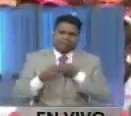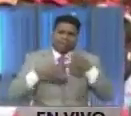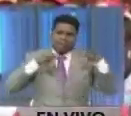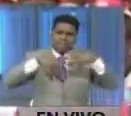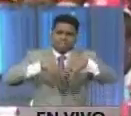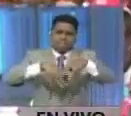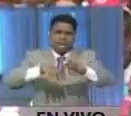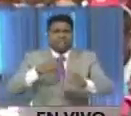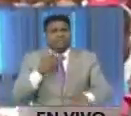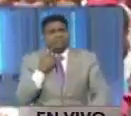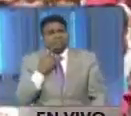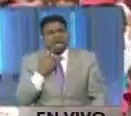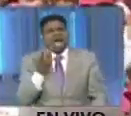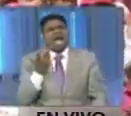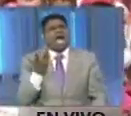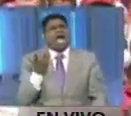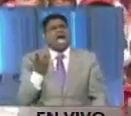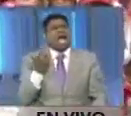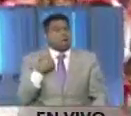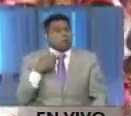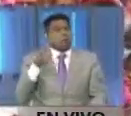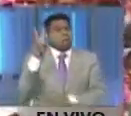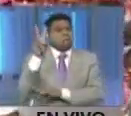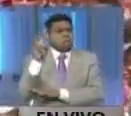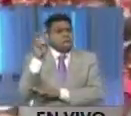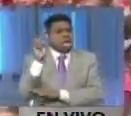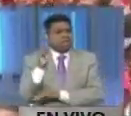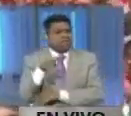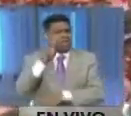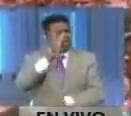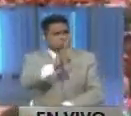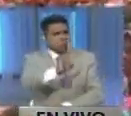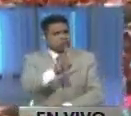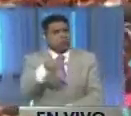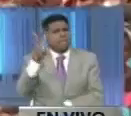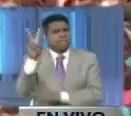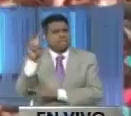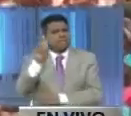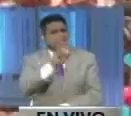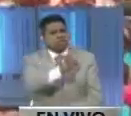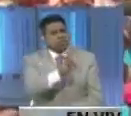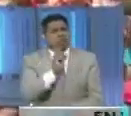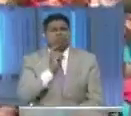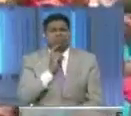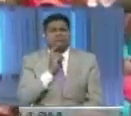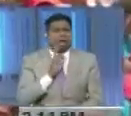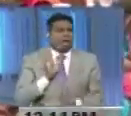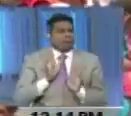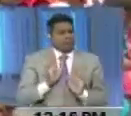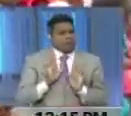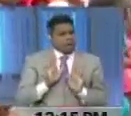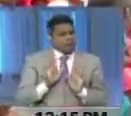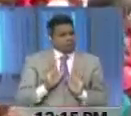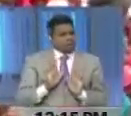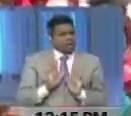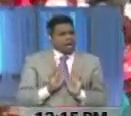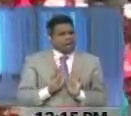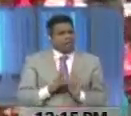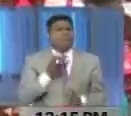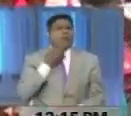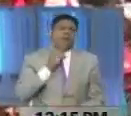Lo tenía para el viernes, ¿era, va? El viernes 2. Y yo le dije: vamos a aguantarnos, si aquellos locos se vuelvan locos en